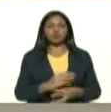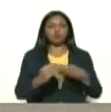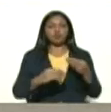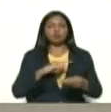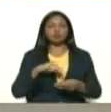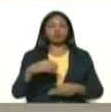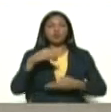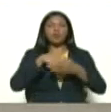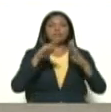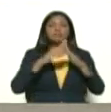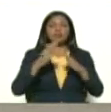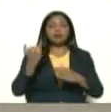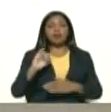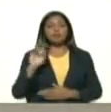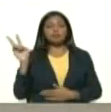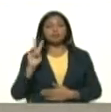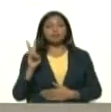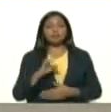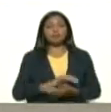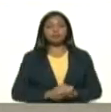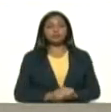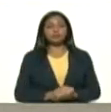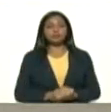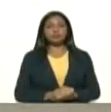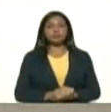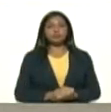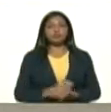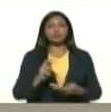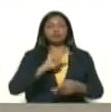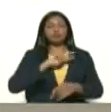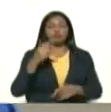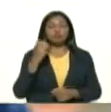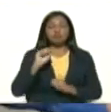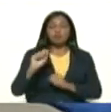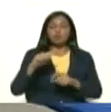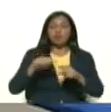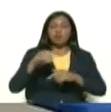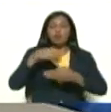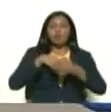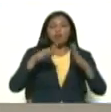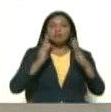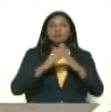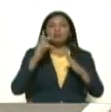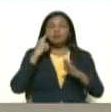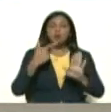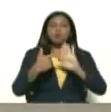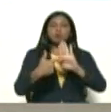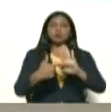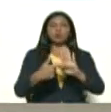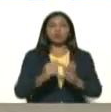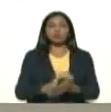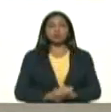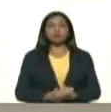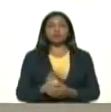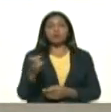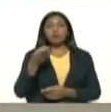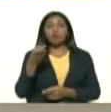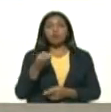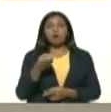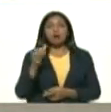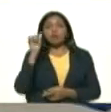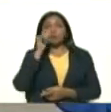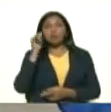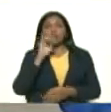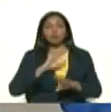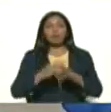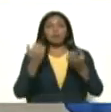la cuarentena en Venezuela, de lo que hemos evitado con la cuarentena. Yo les puedo mostrar aquí, mientras buscan el video, dado que no lo